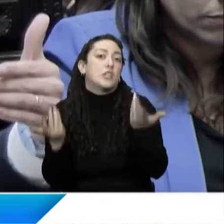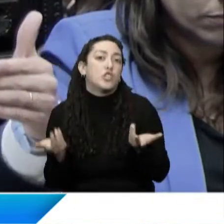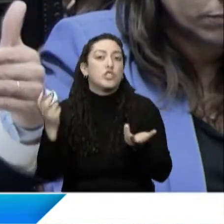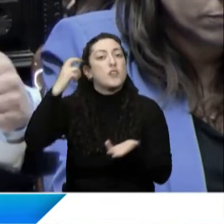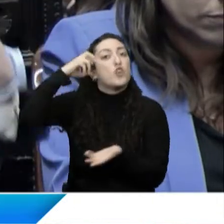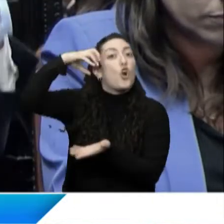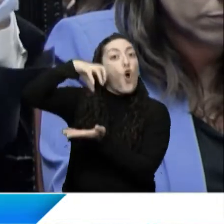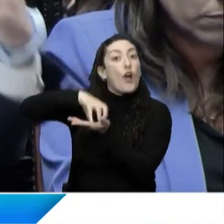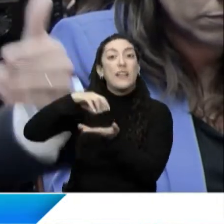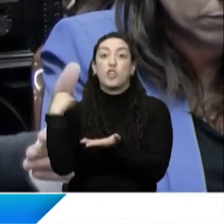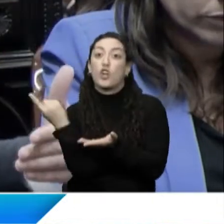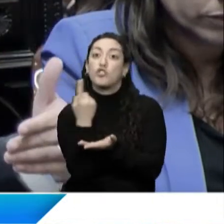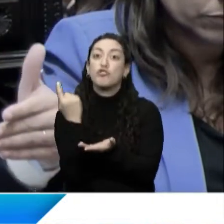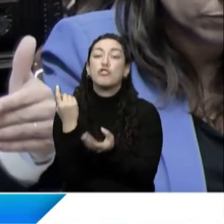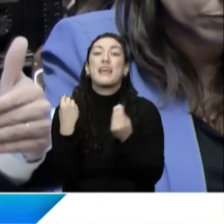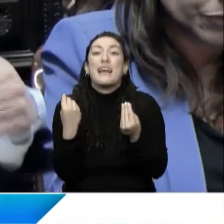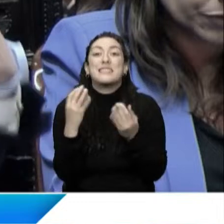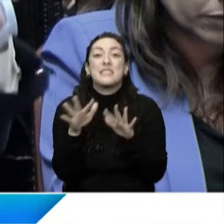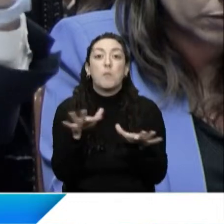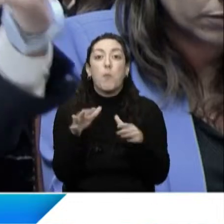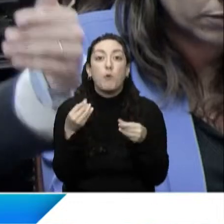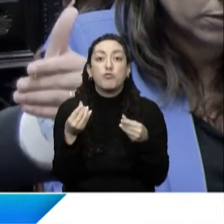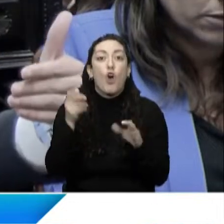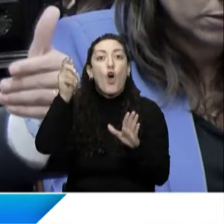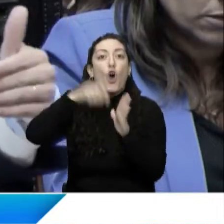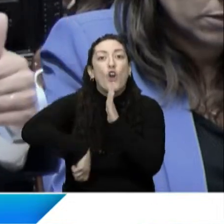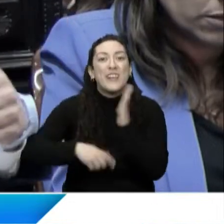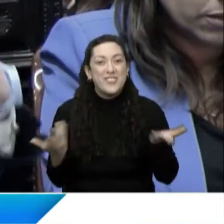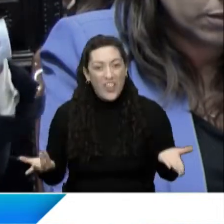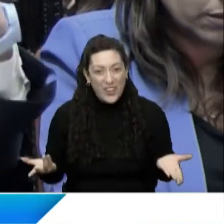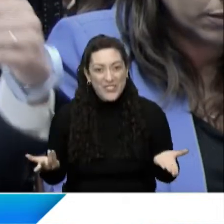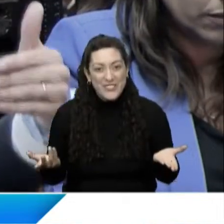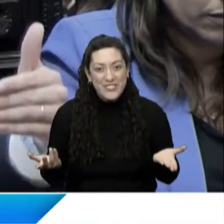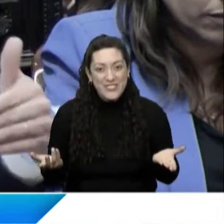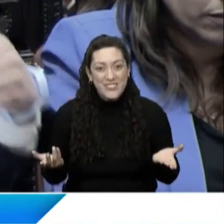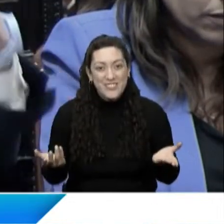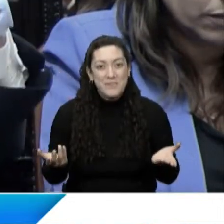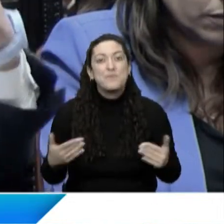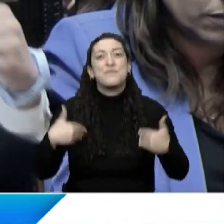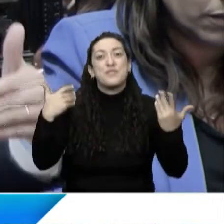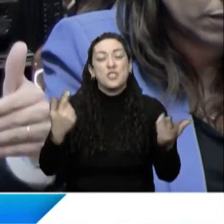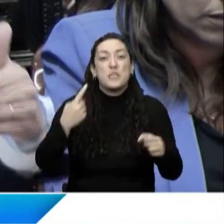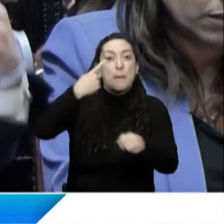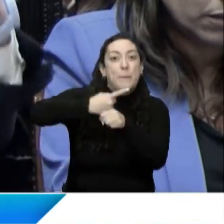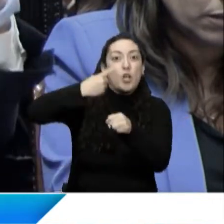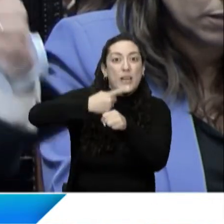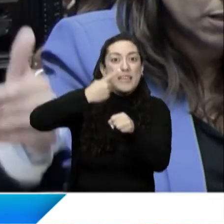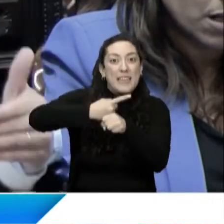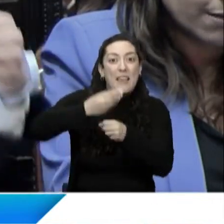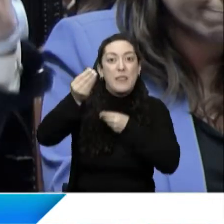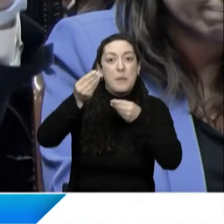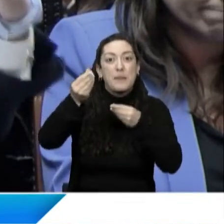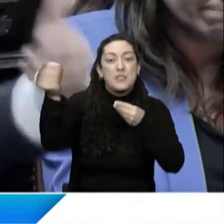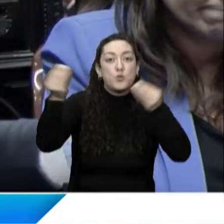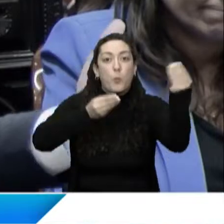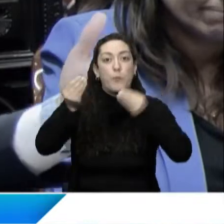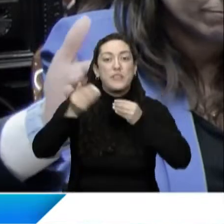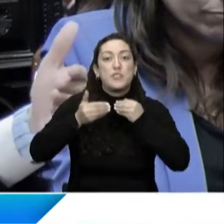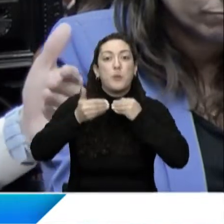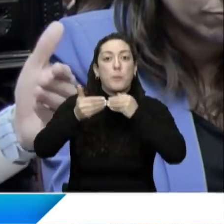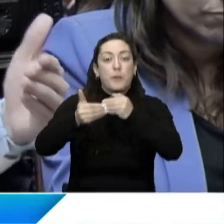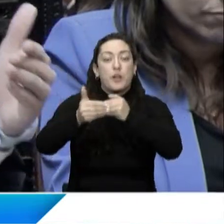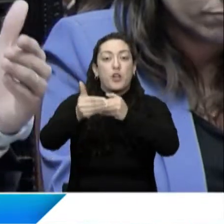el Congreso es a corregir esa decisión de no atender a la prioridad del presupuesto